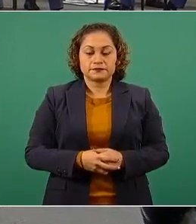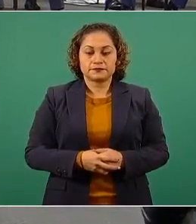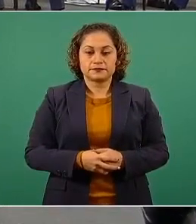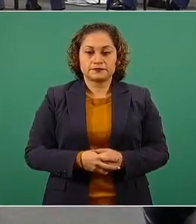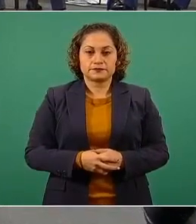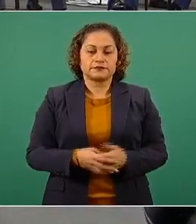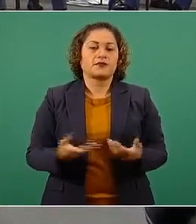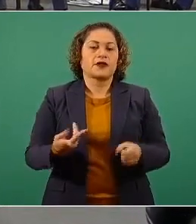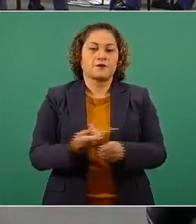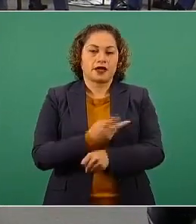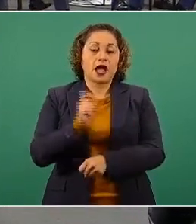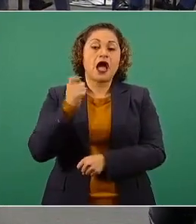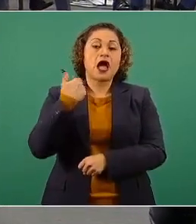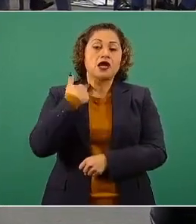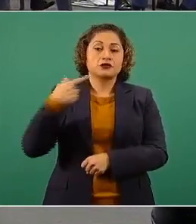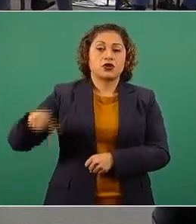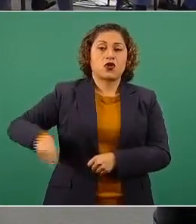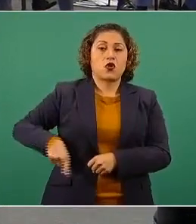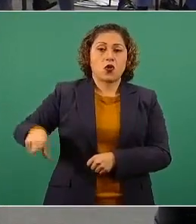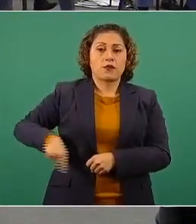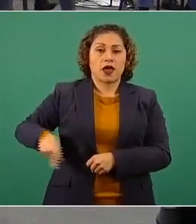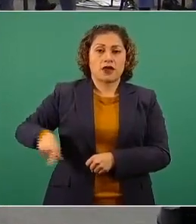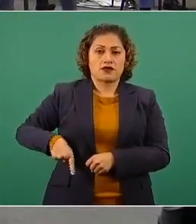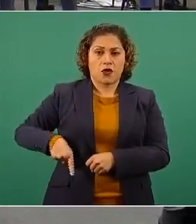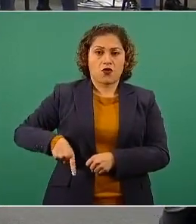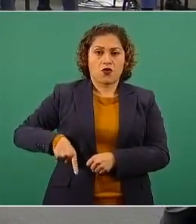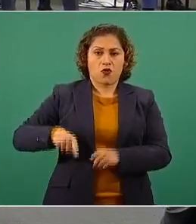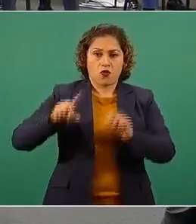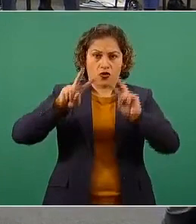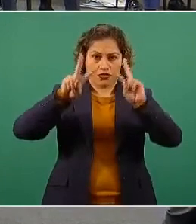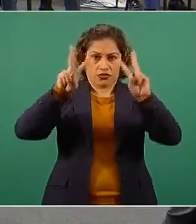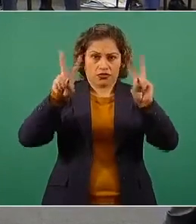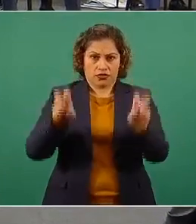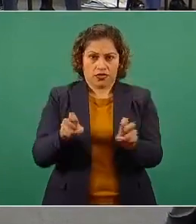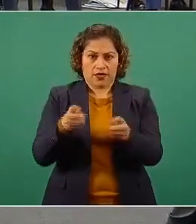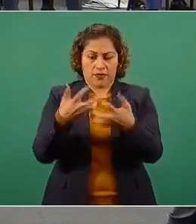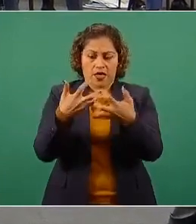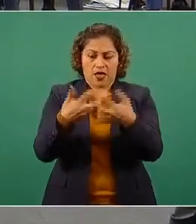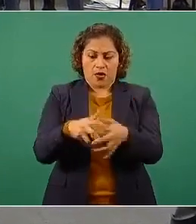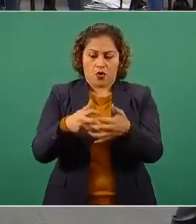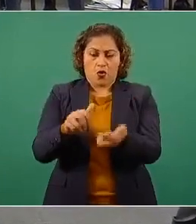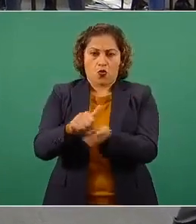debilitaron la refinación porque apostaron a vender